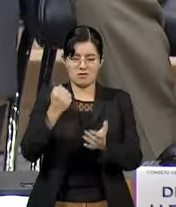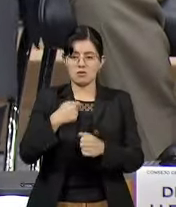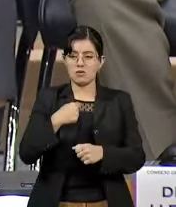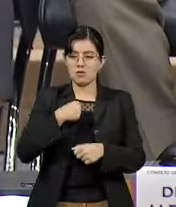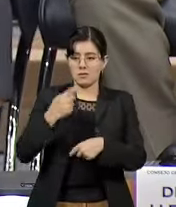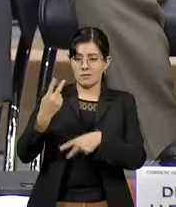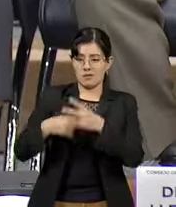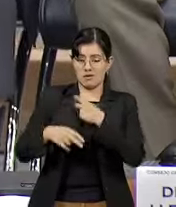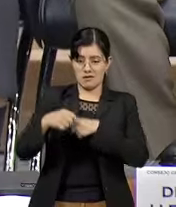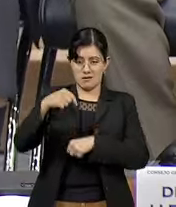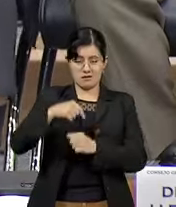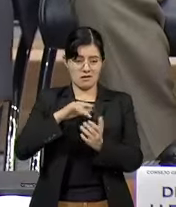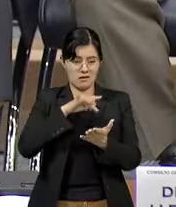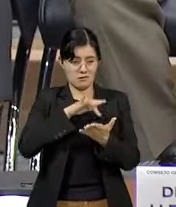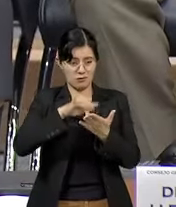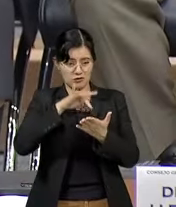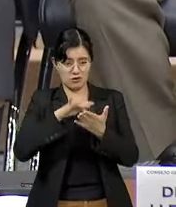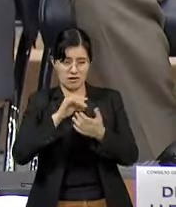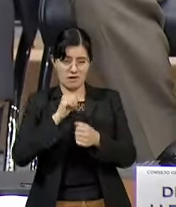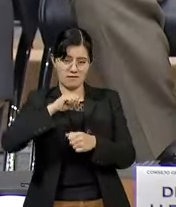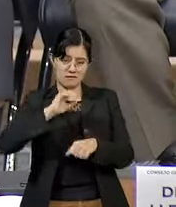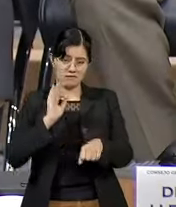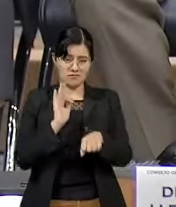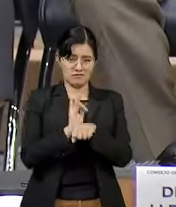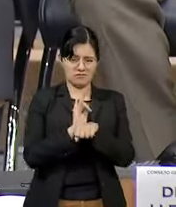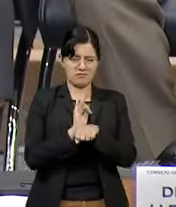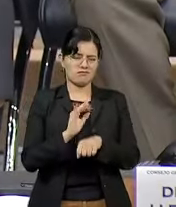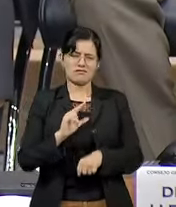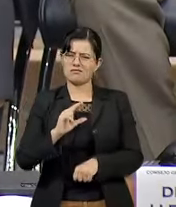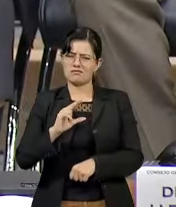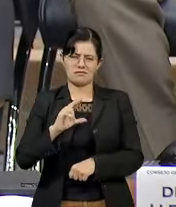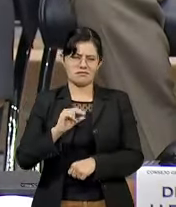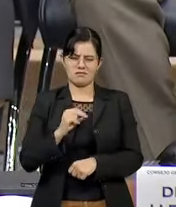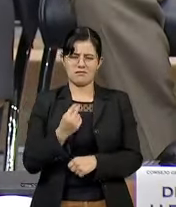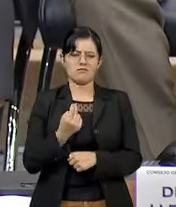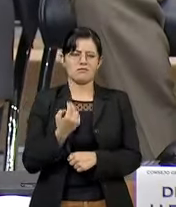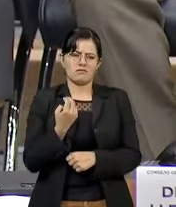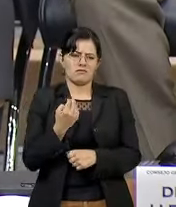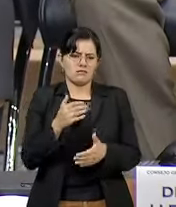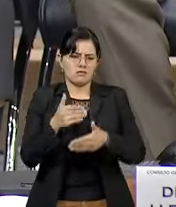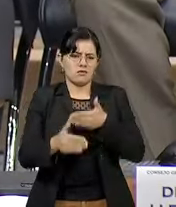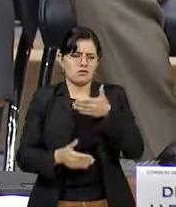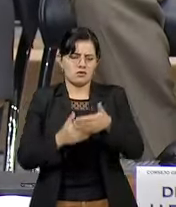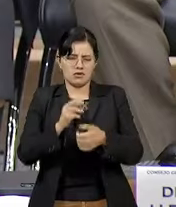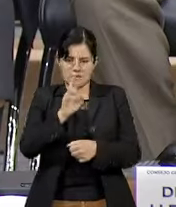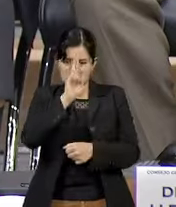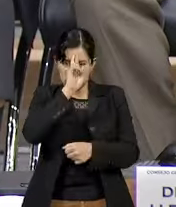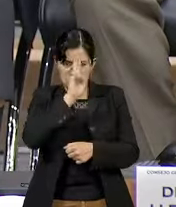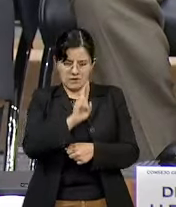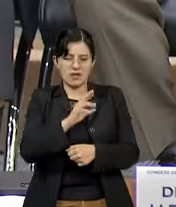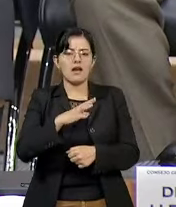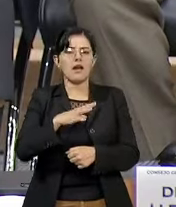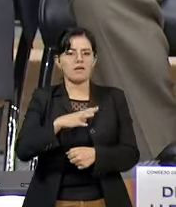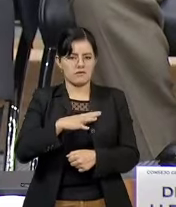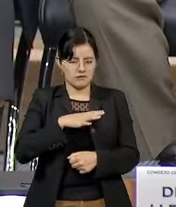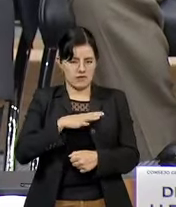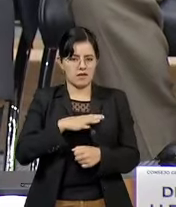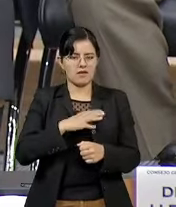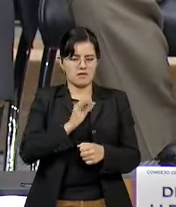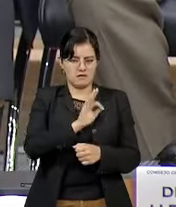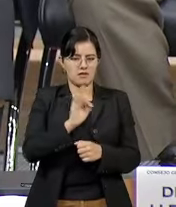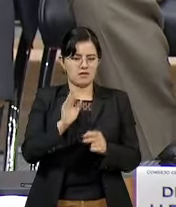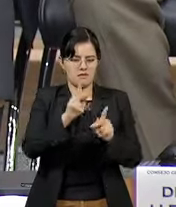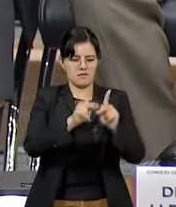de de nadie Simplemente respetar el proceso que se llevó a cabo hubo etapas del